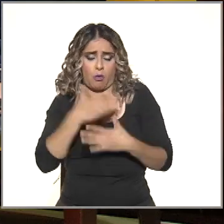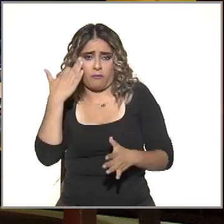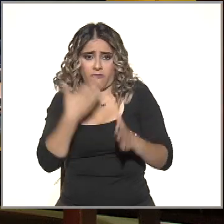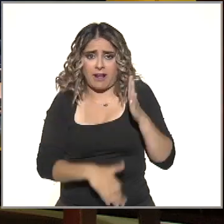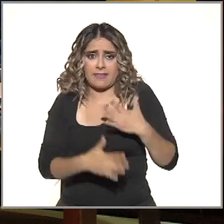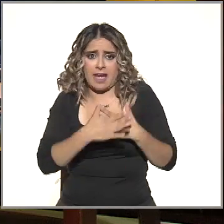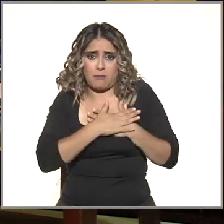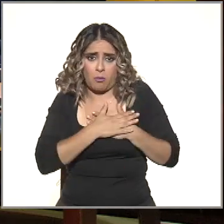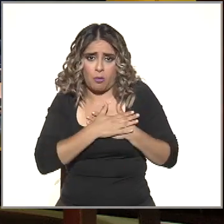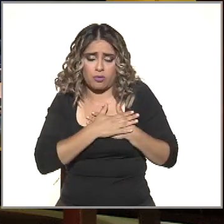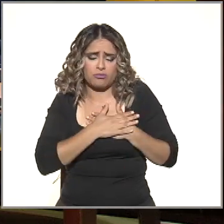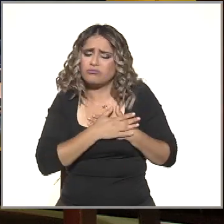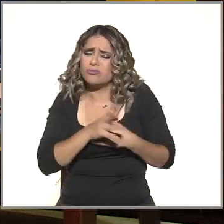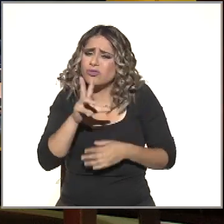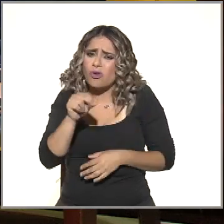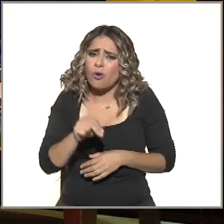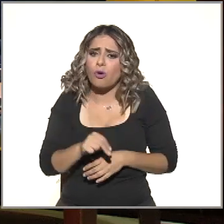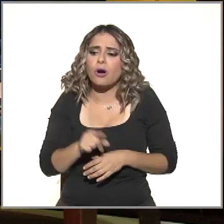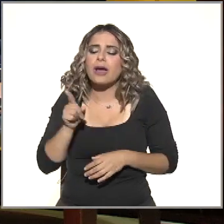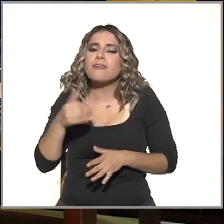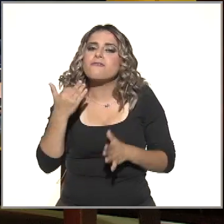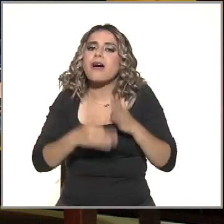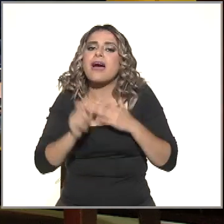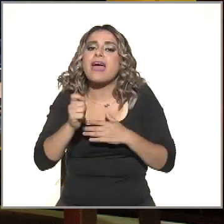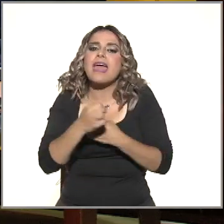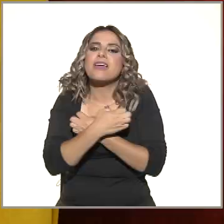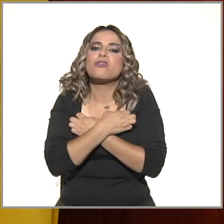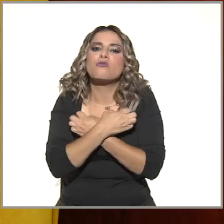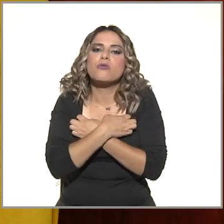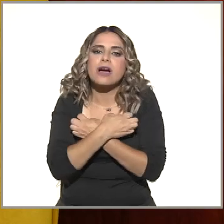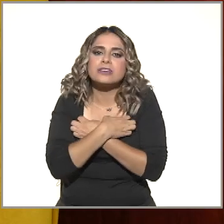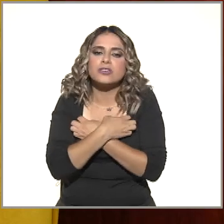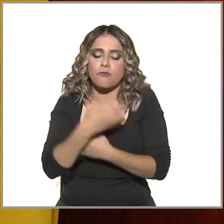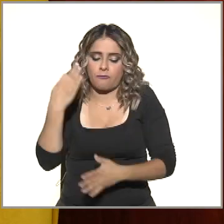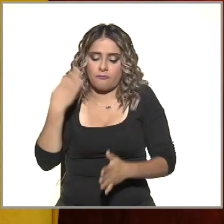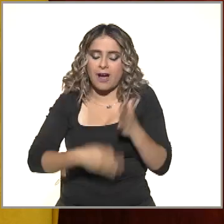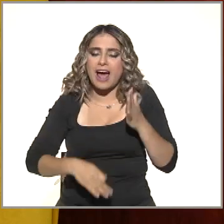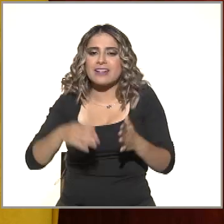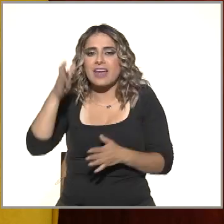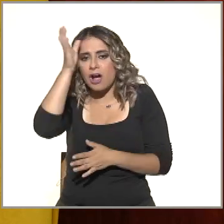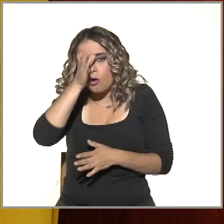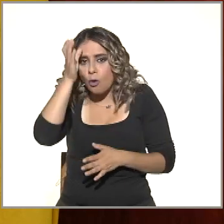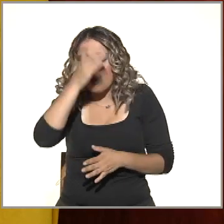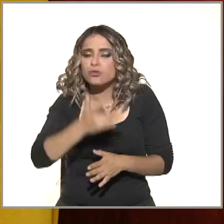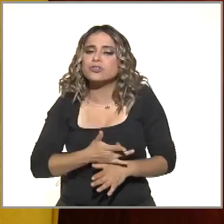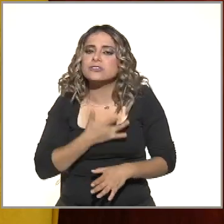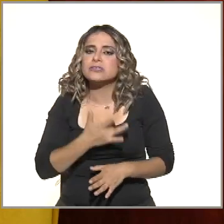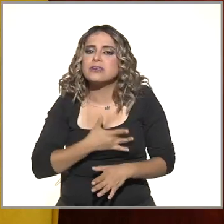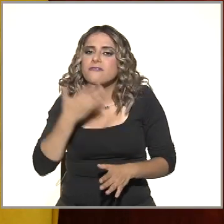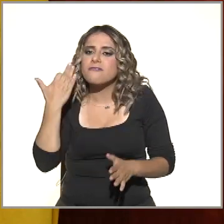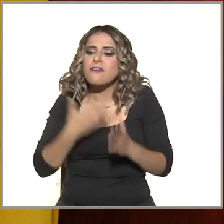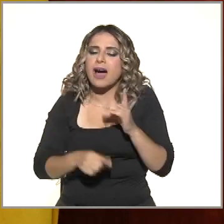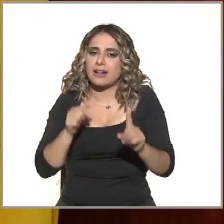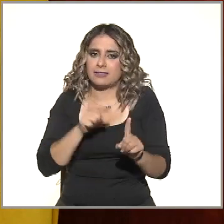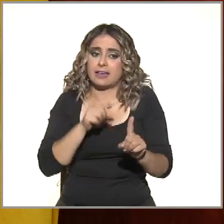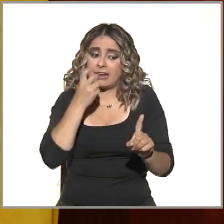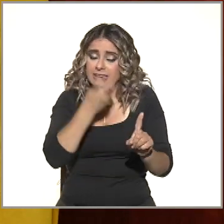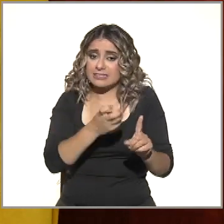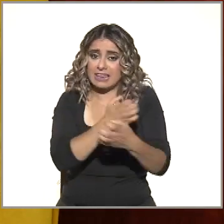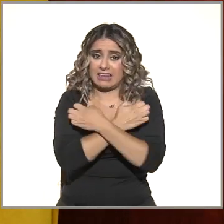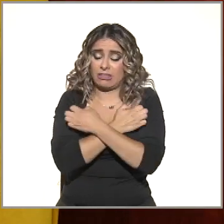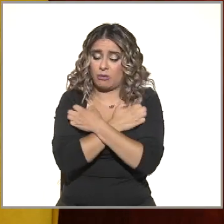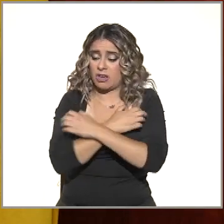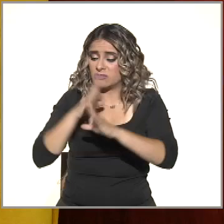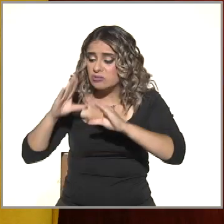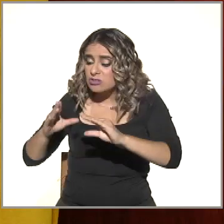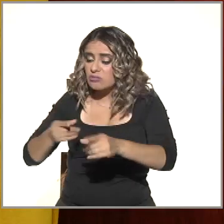necesariamente, sino quizá falta de educación o falta de conciencia. Y yo creo que esta forma de educar, esta forma